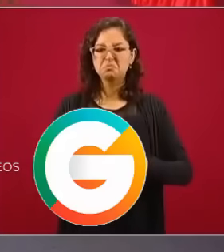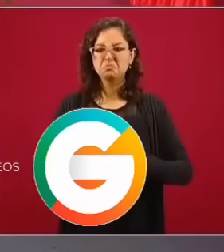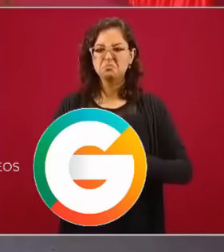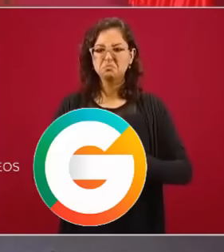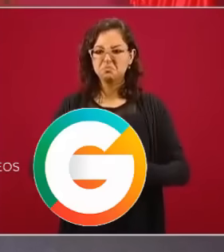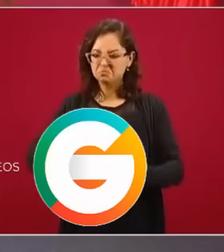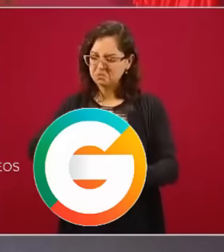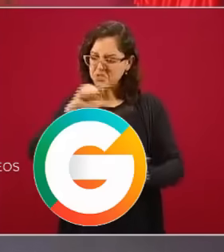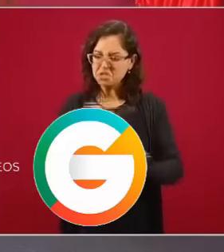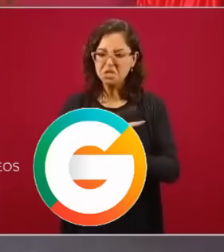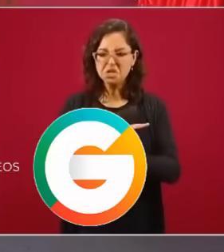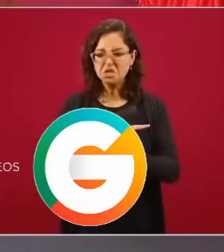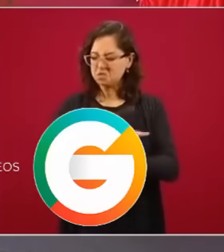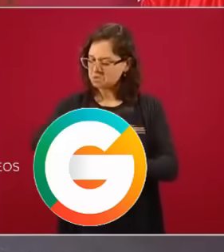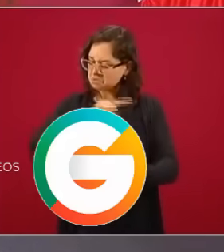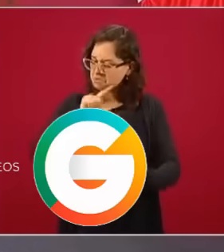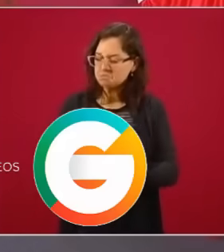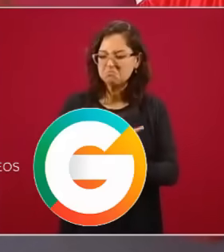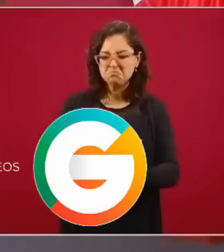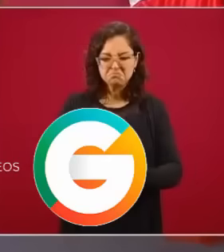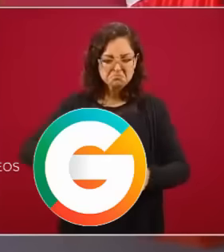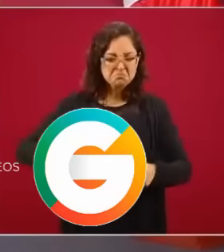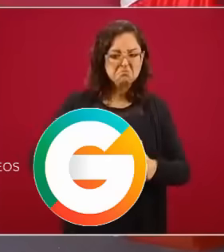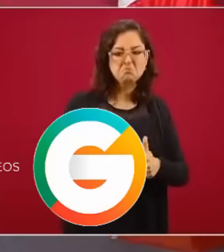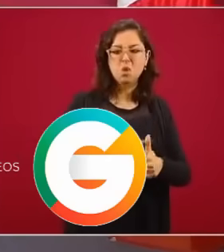la ley es la ley.